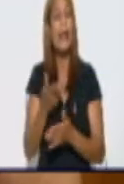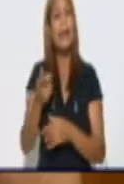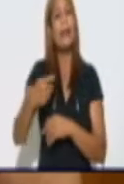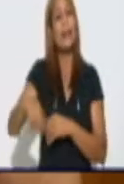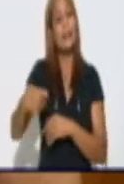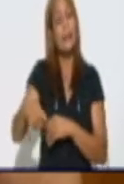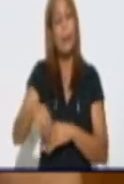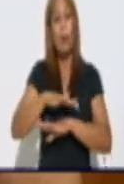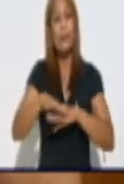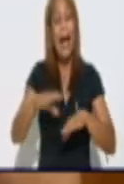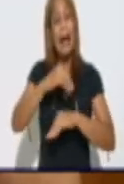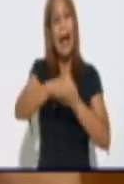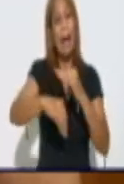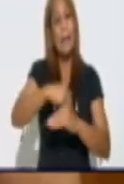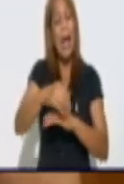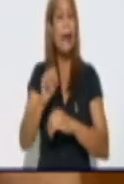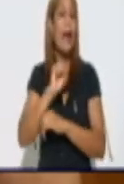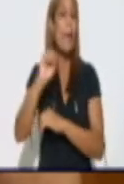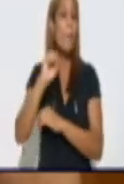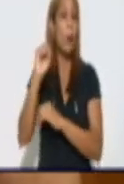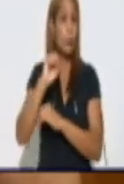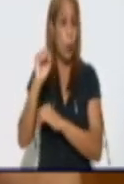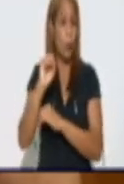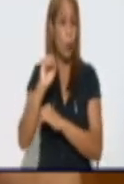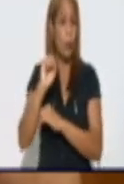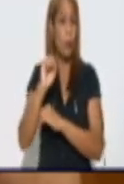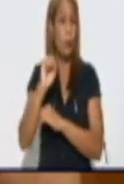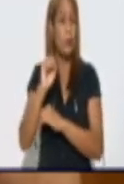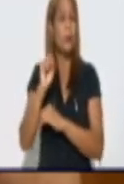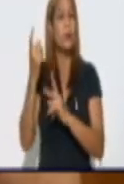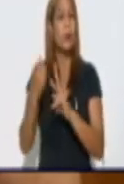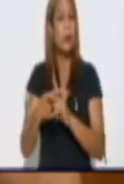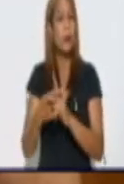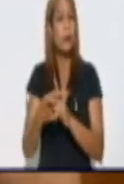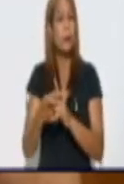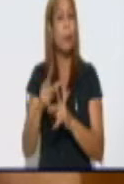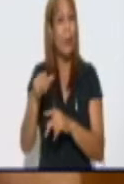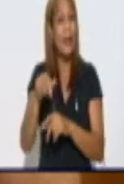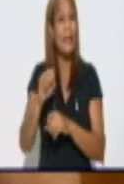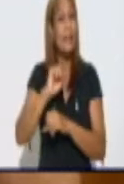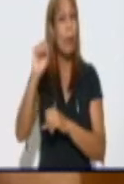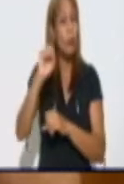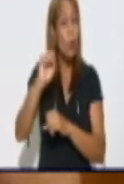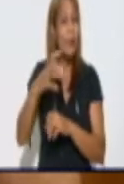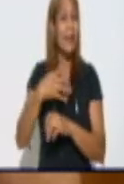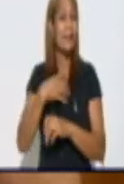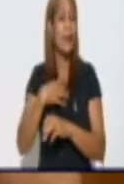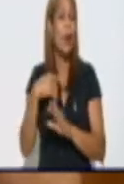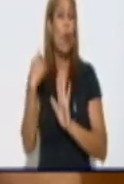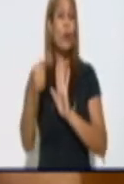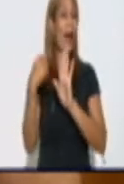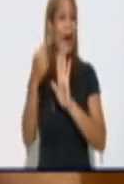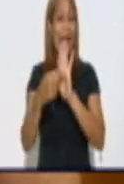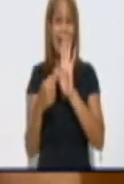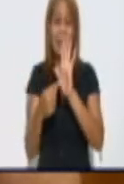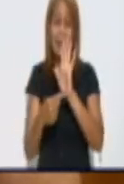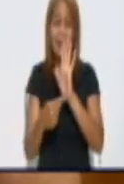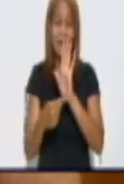en esa tarea, cambiando el motor, localizando, porque es un motor con unas características que es de altas